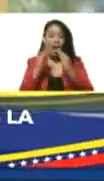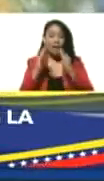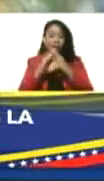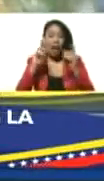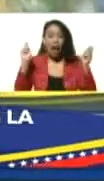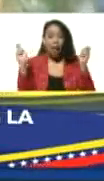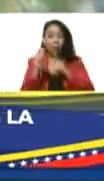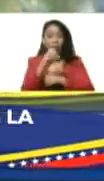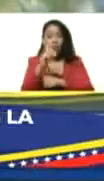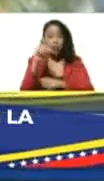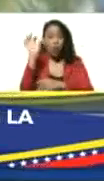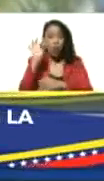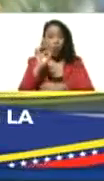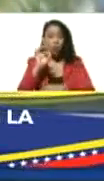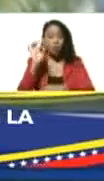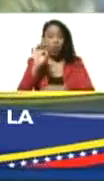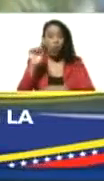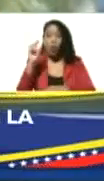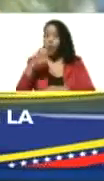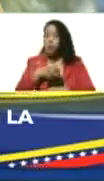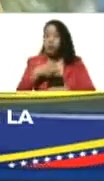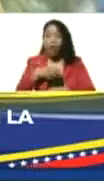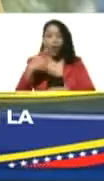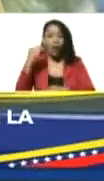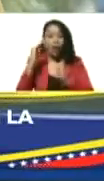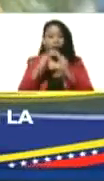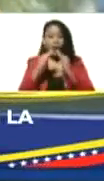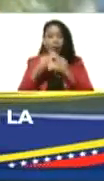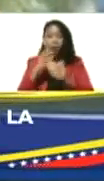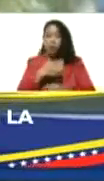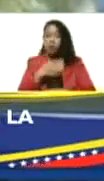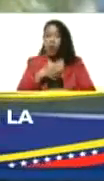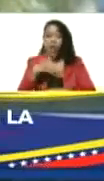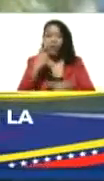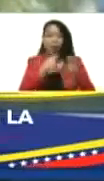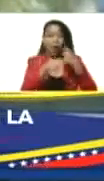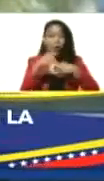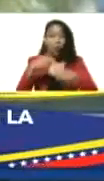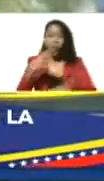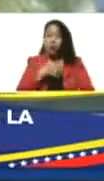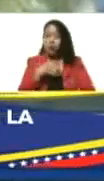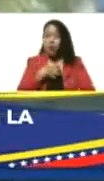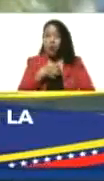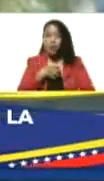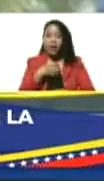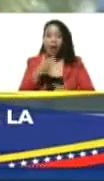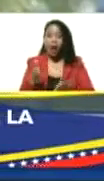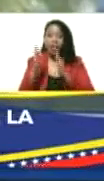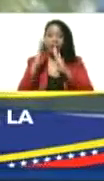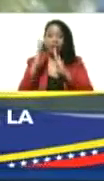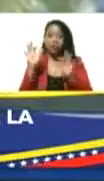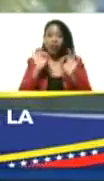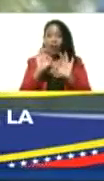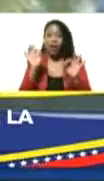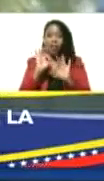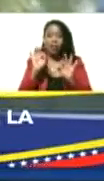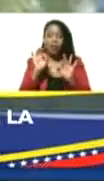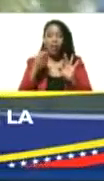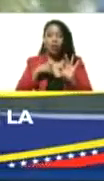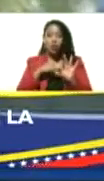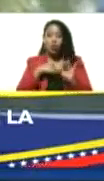sustituir al 100%. Ahí no puede existir una vivienda, no puede existir un negocio, no puede existir una edificación. Estamos